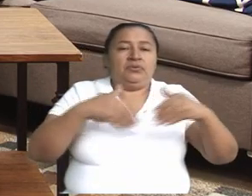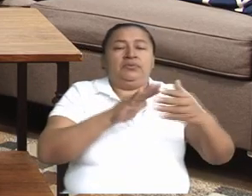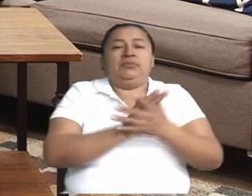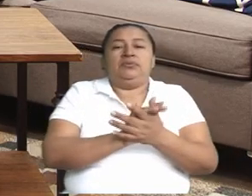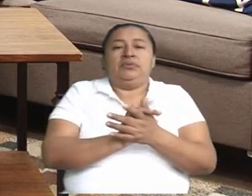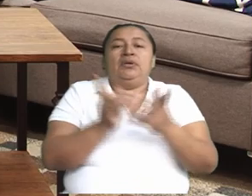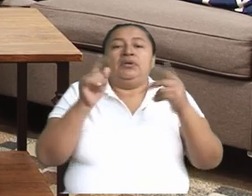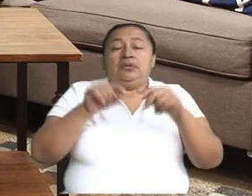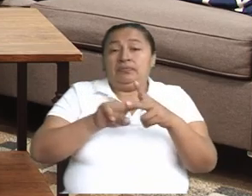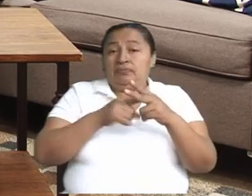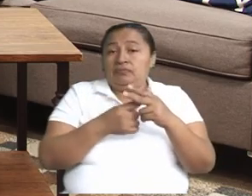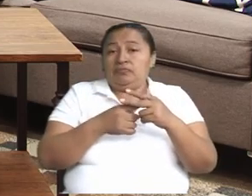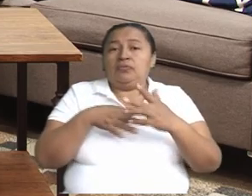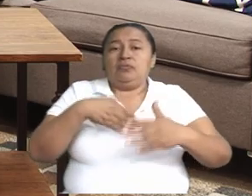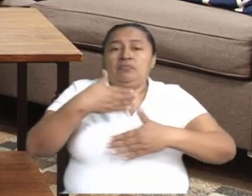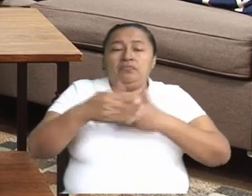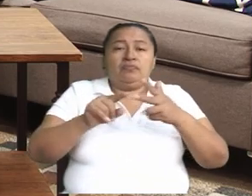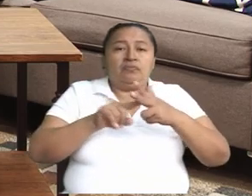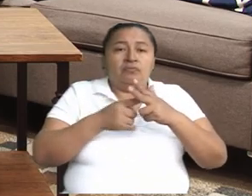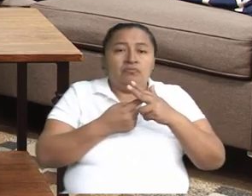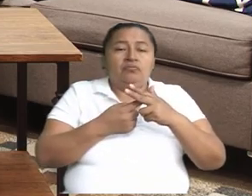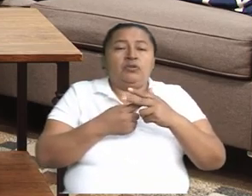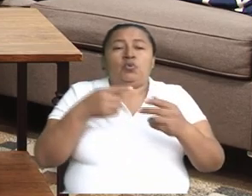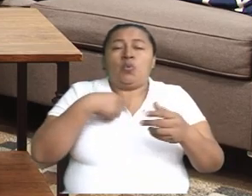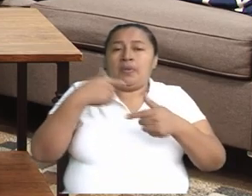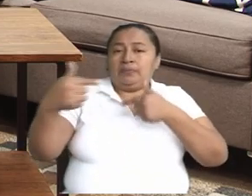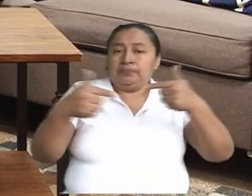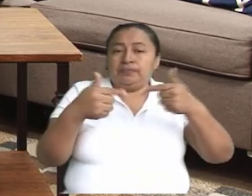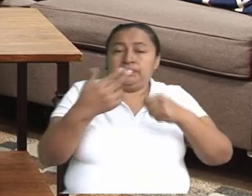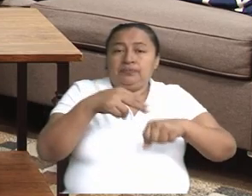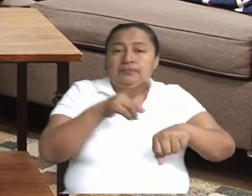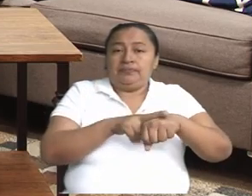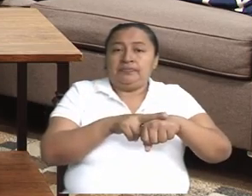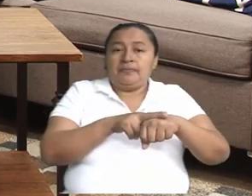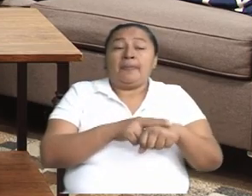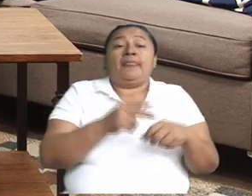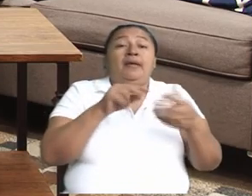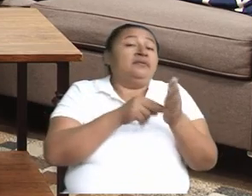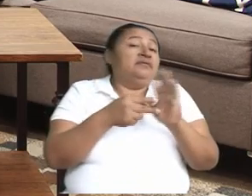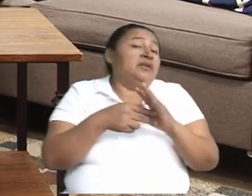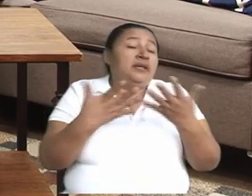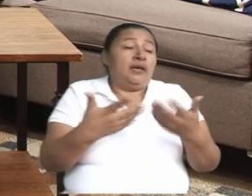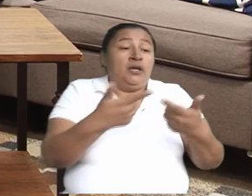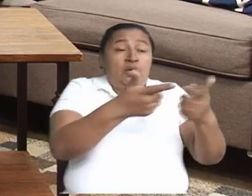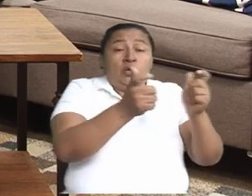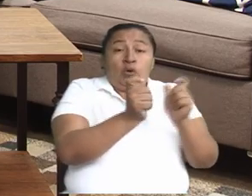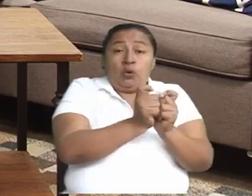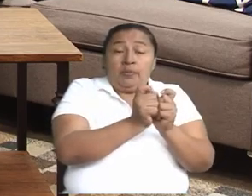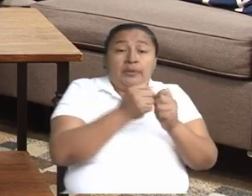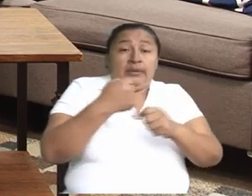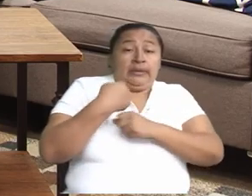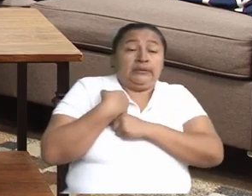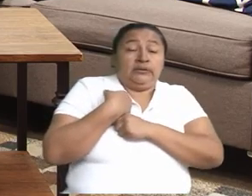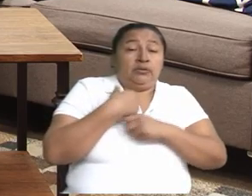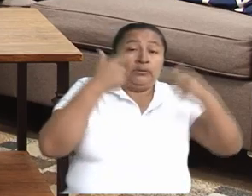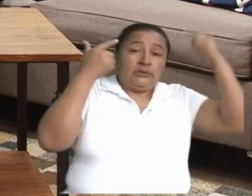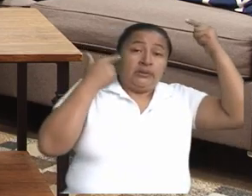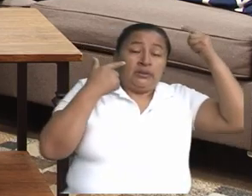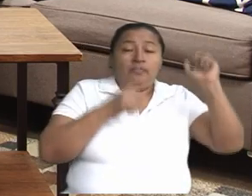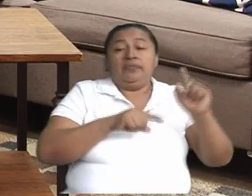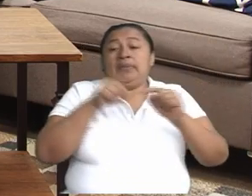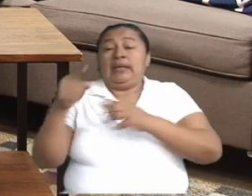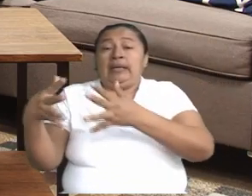carácter totalmente nacionalista. Okay. Es decir, las tropas de Sandino contra el ejército yanqui